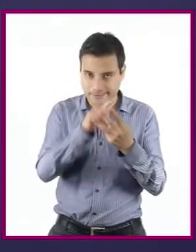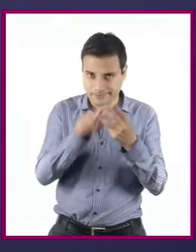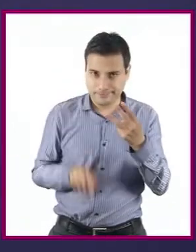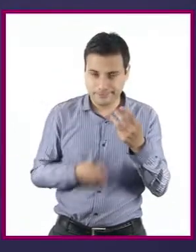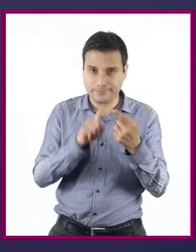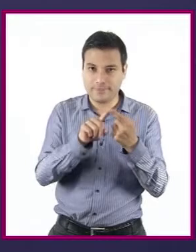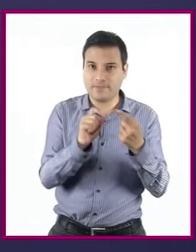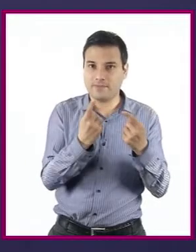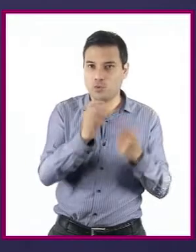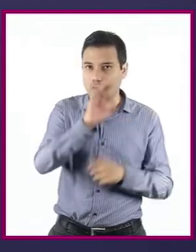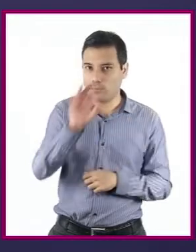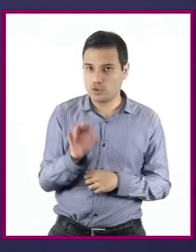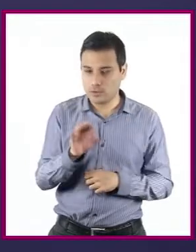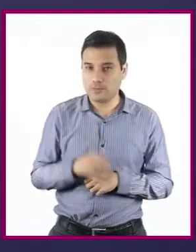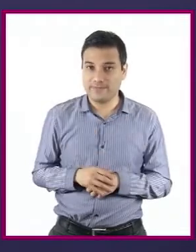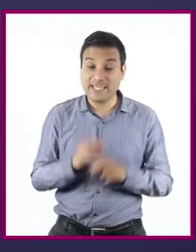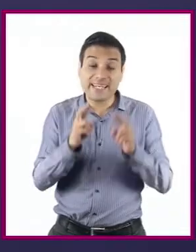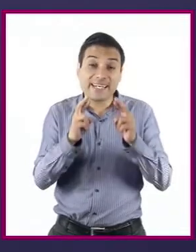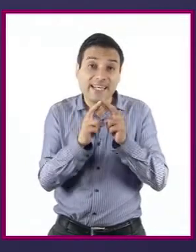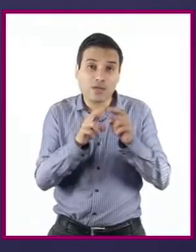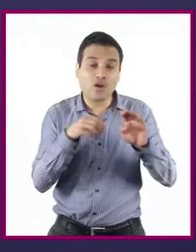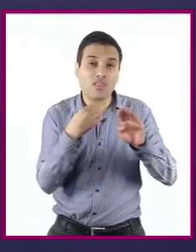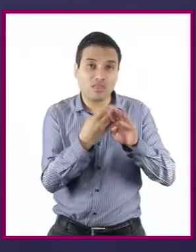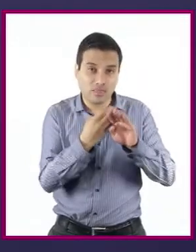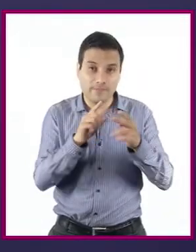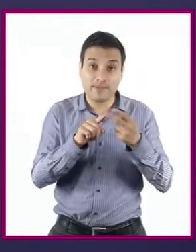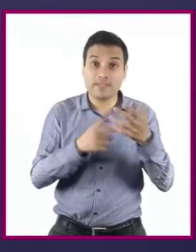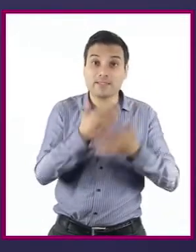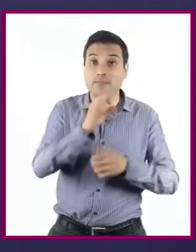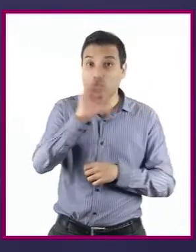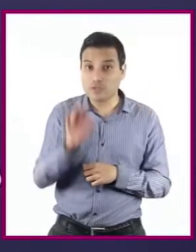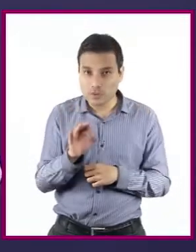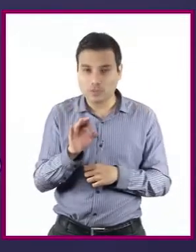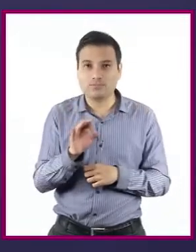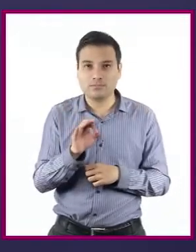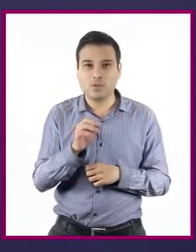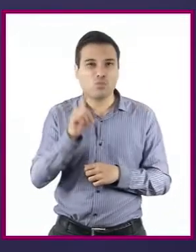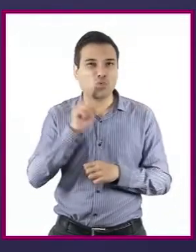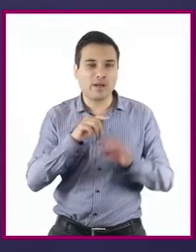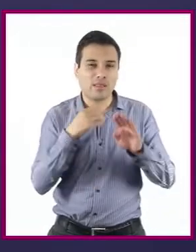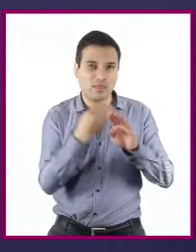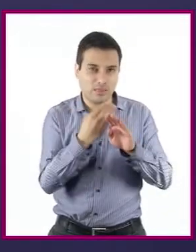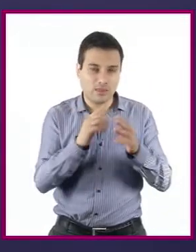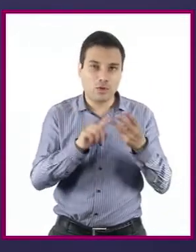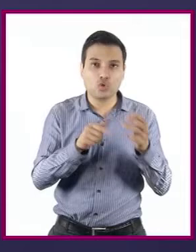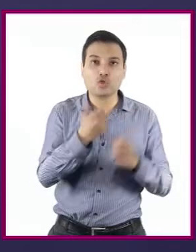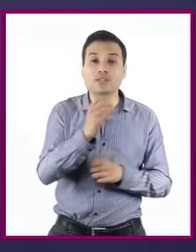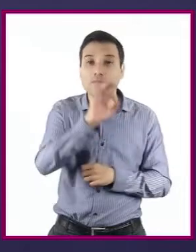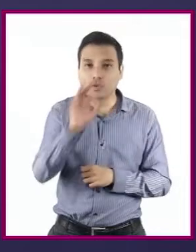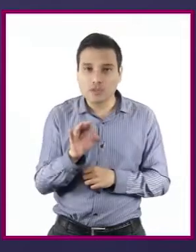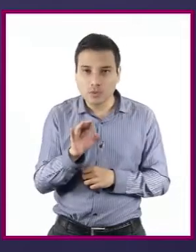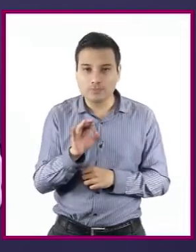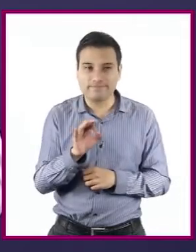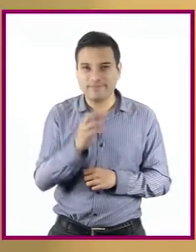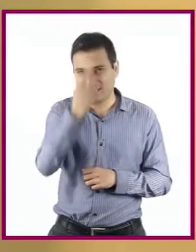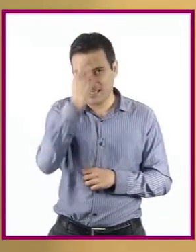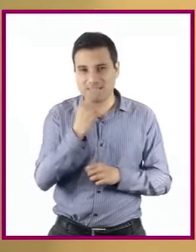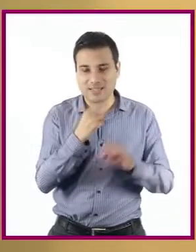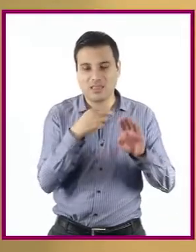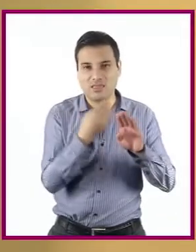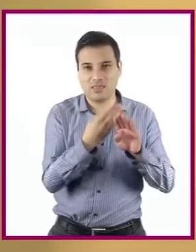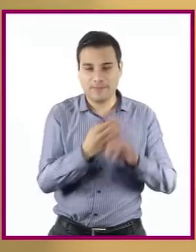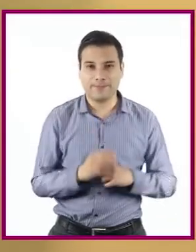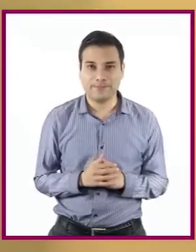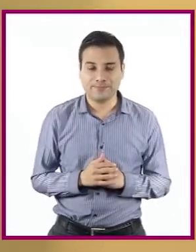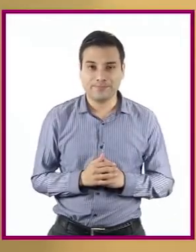El 21% por creencias religiosas, el 15% por género y el 12% por cuestiones raciales.